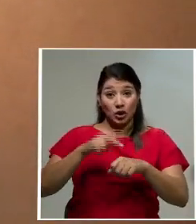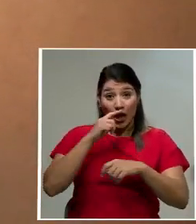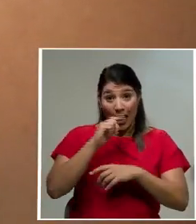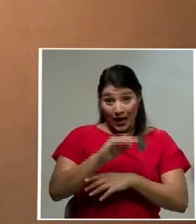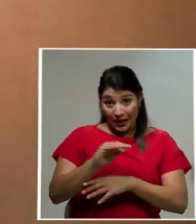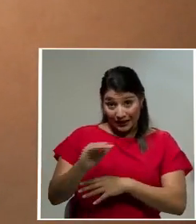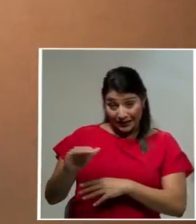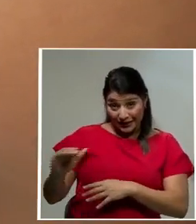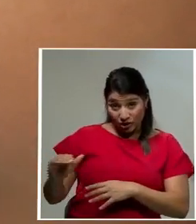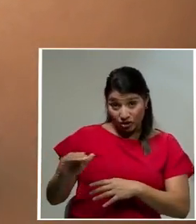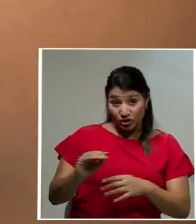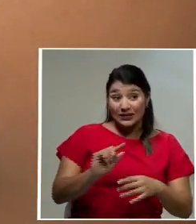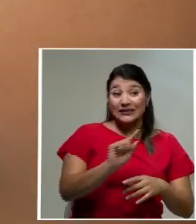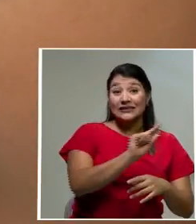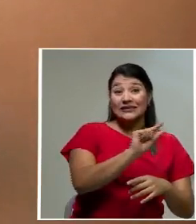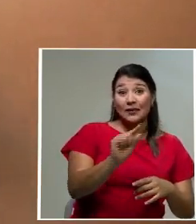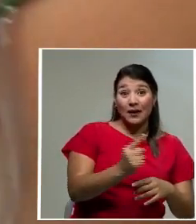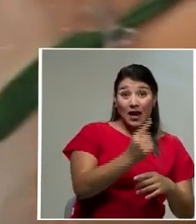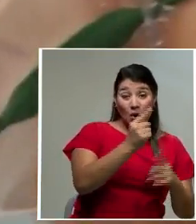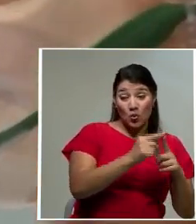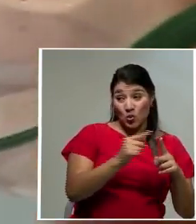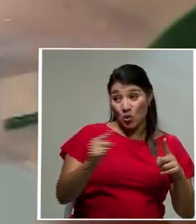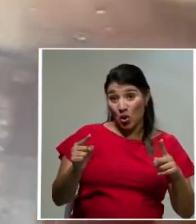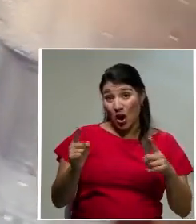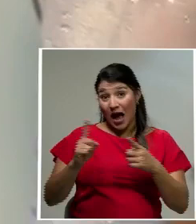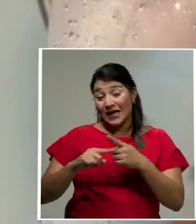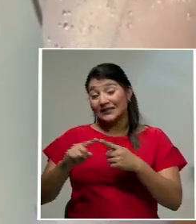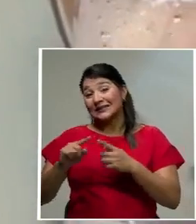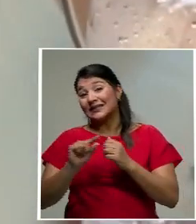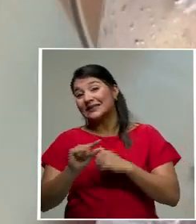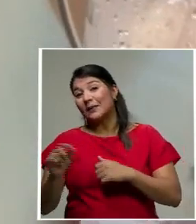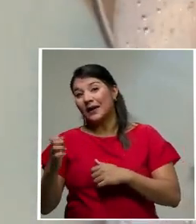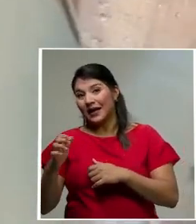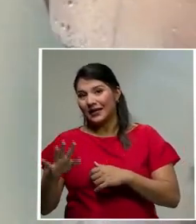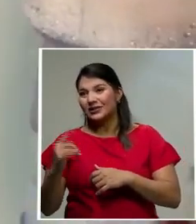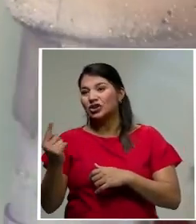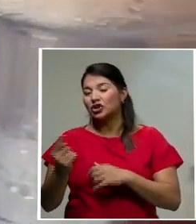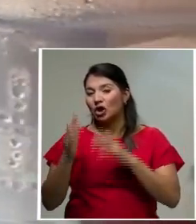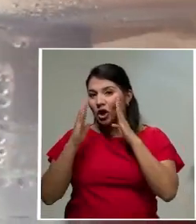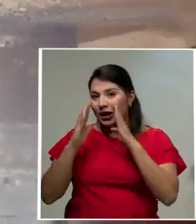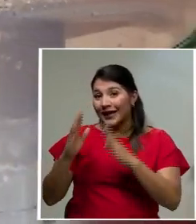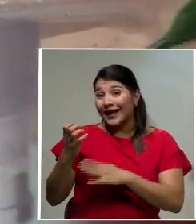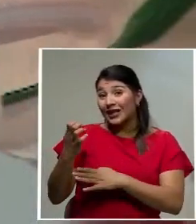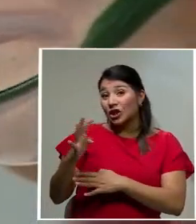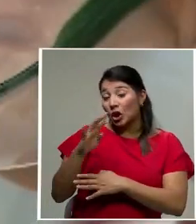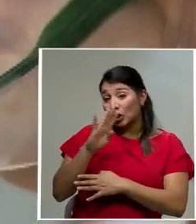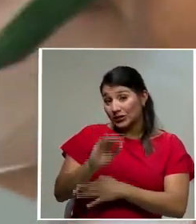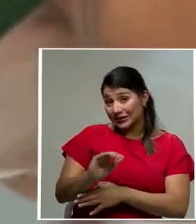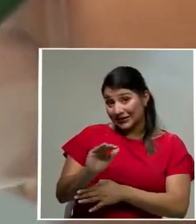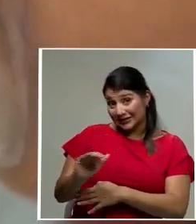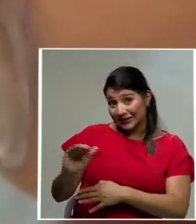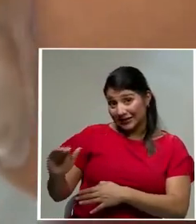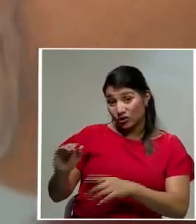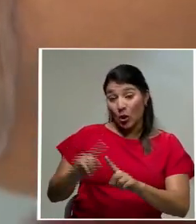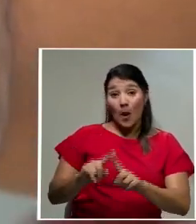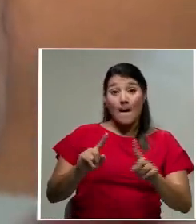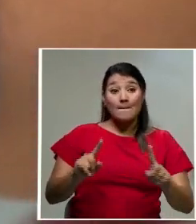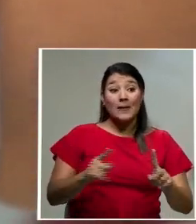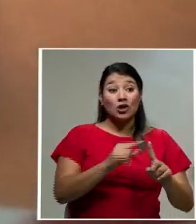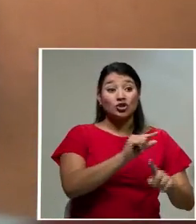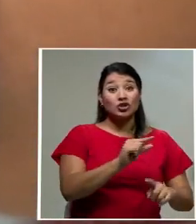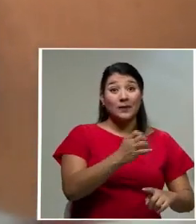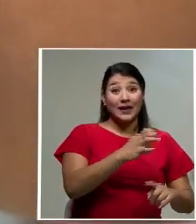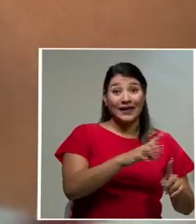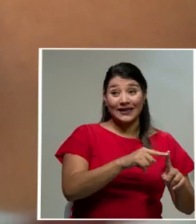semana 15 solo se habían registrado 14 pequeños que requerían hospitalización por dicho virus. Sin embargo, de la semana 15